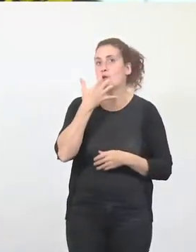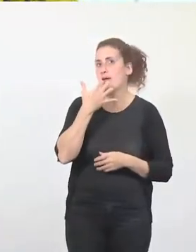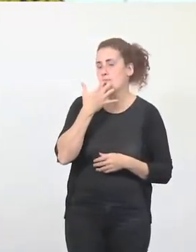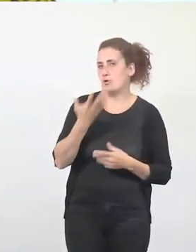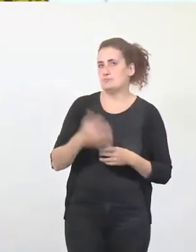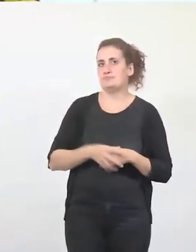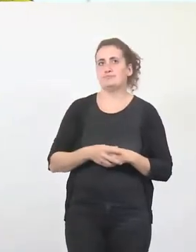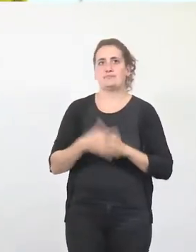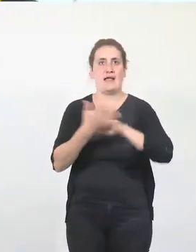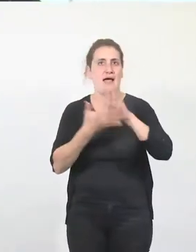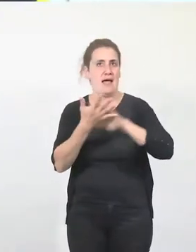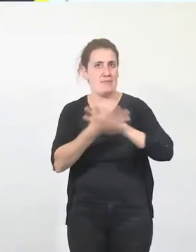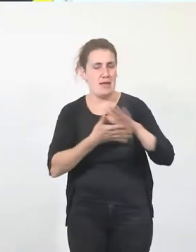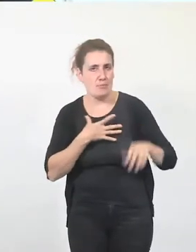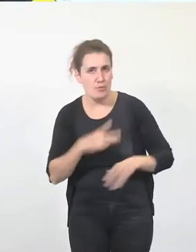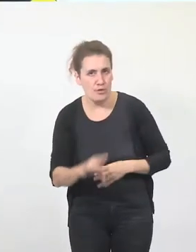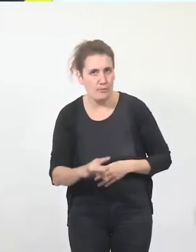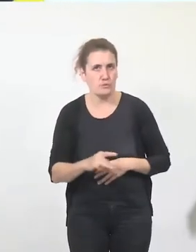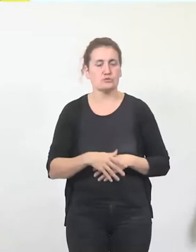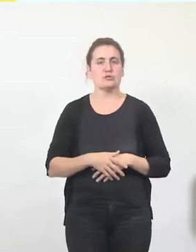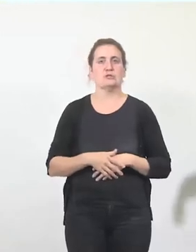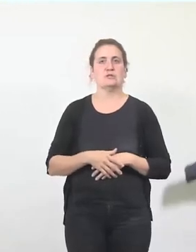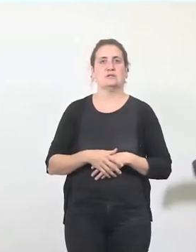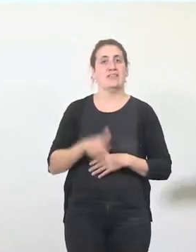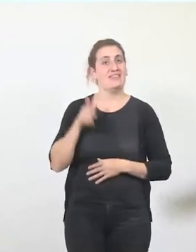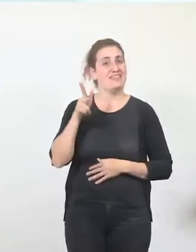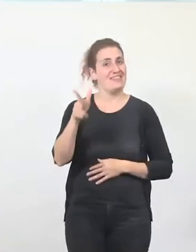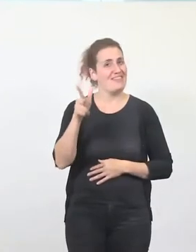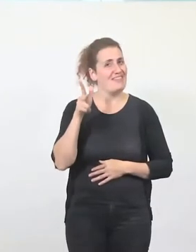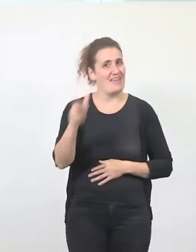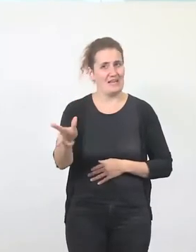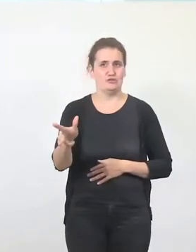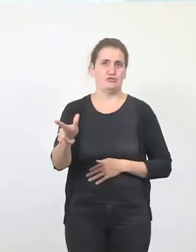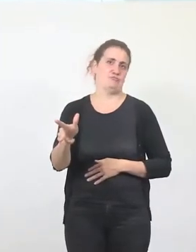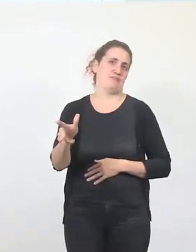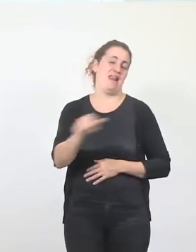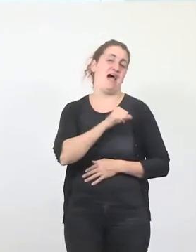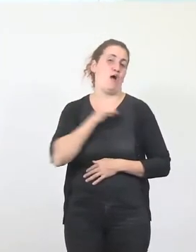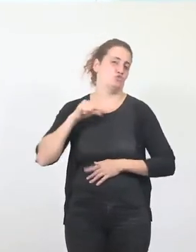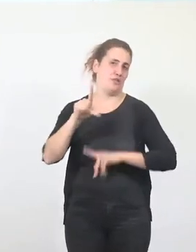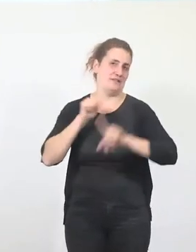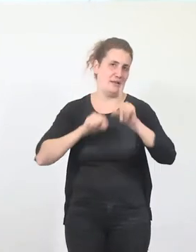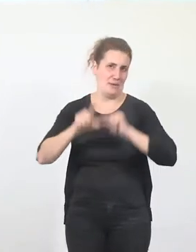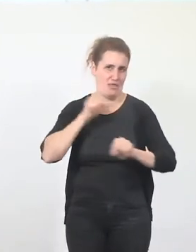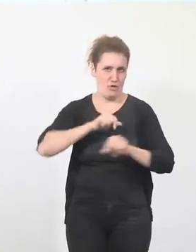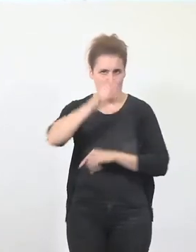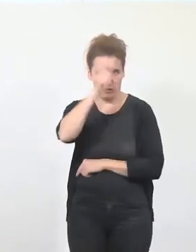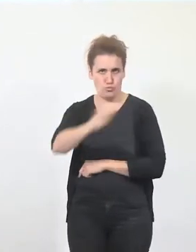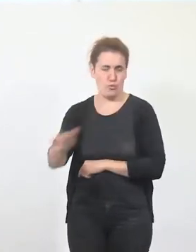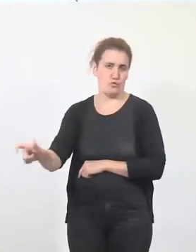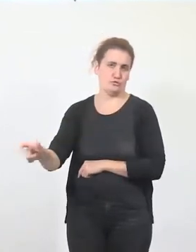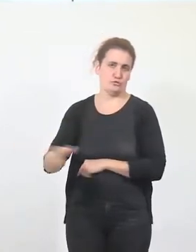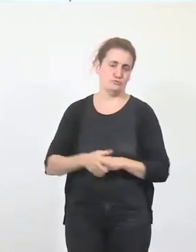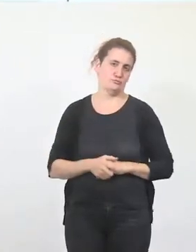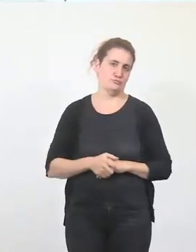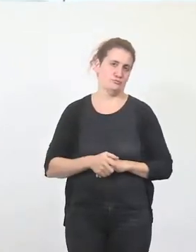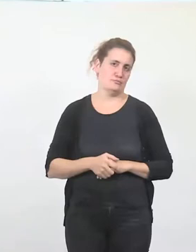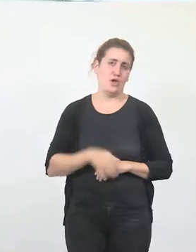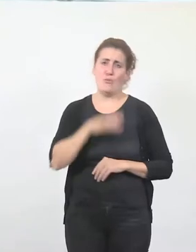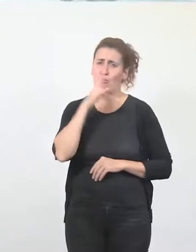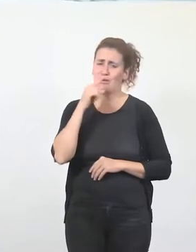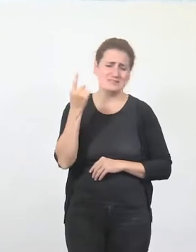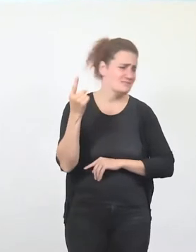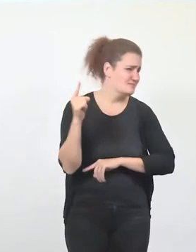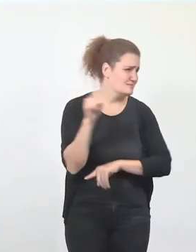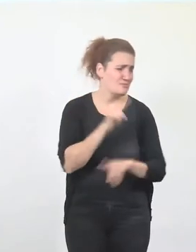Por ejemplo, pues podemos hablar del derecho a la autodeterminación de los pueblos, porque es uno de los